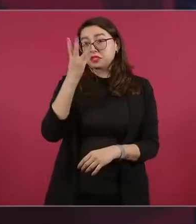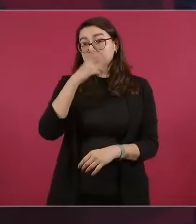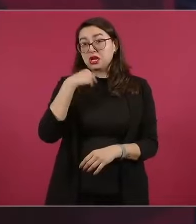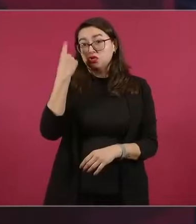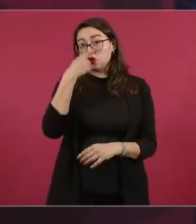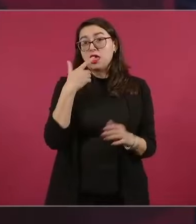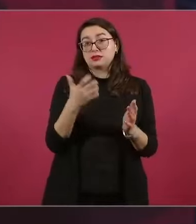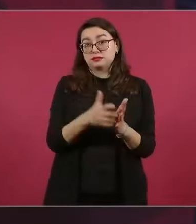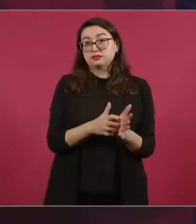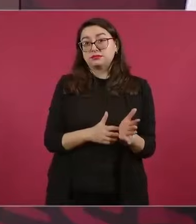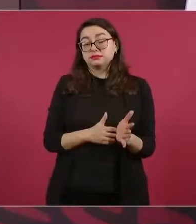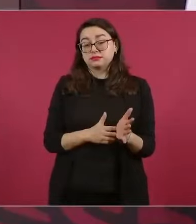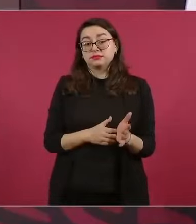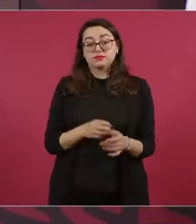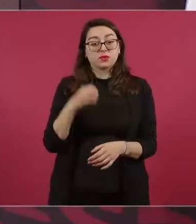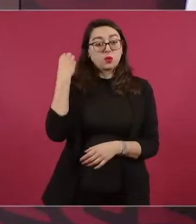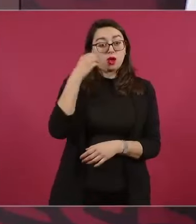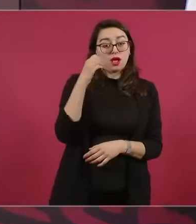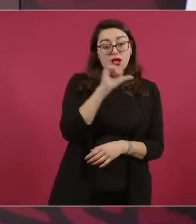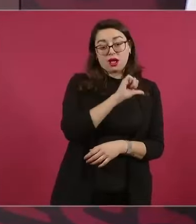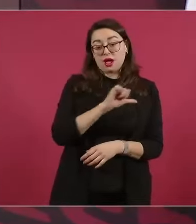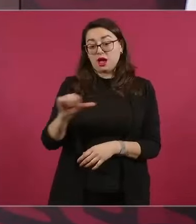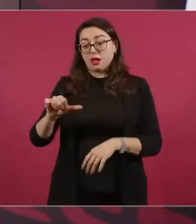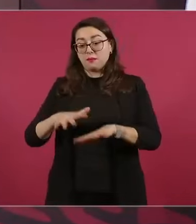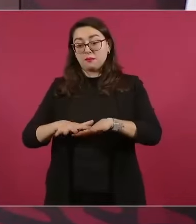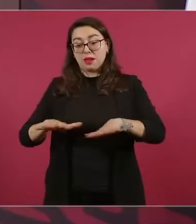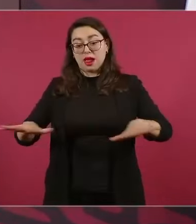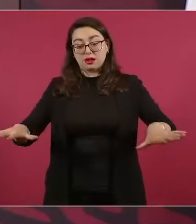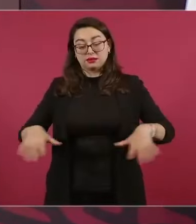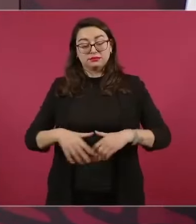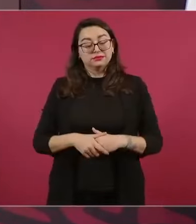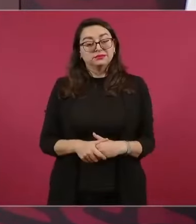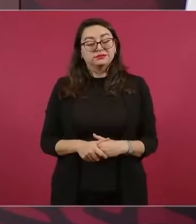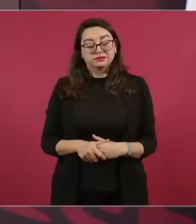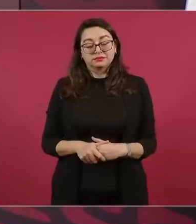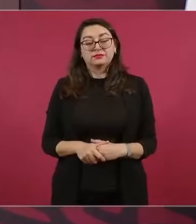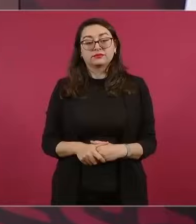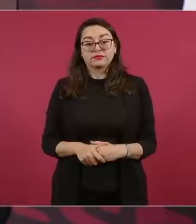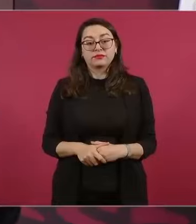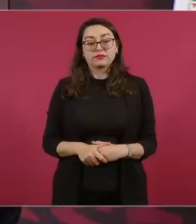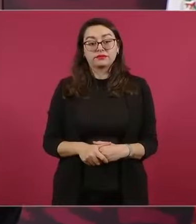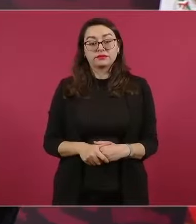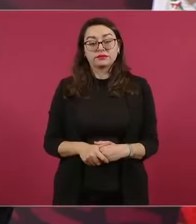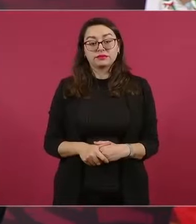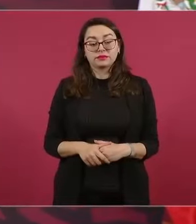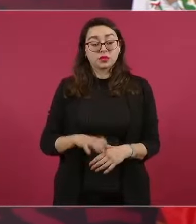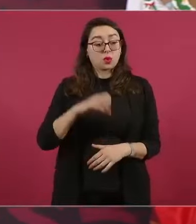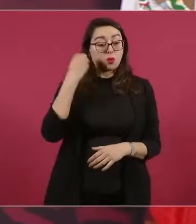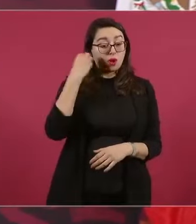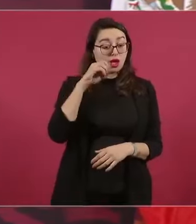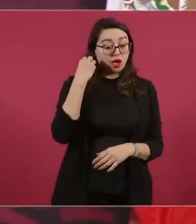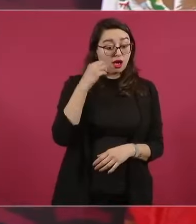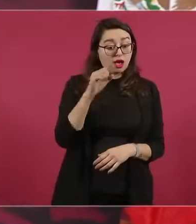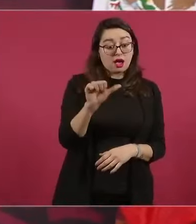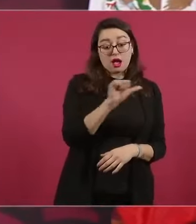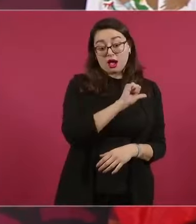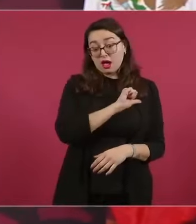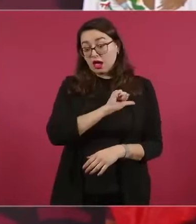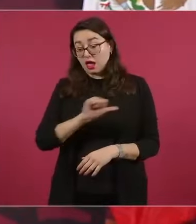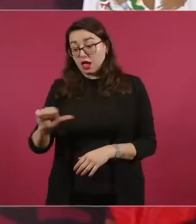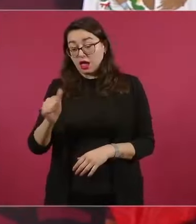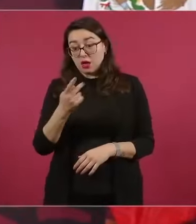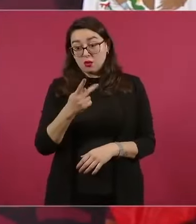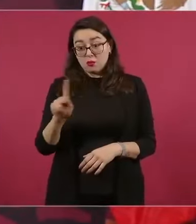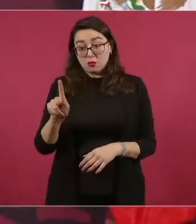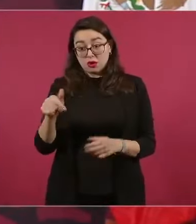2 horas y media, 3 horas de Oaxaca a la costa. O sea, se va a poder ir de Oaxaca a